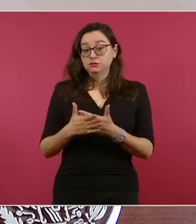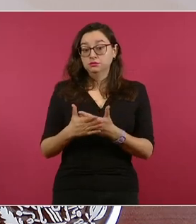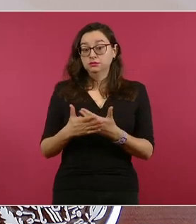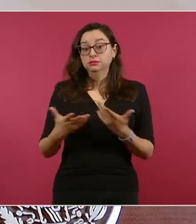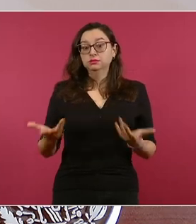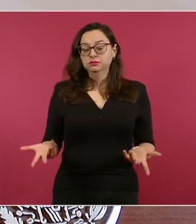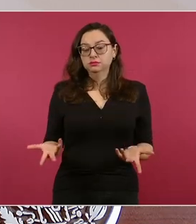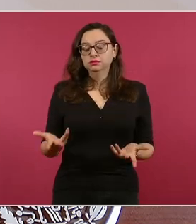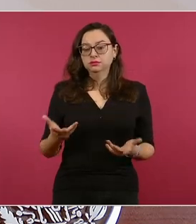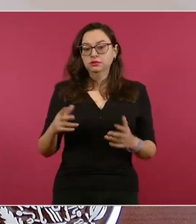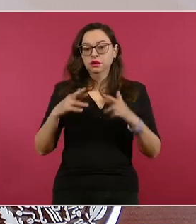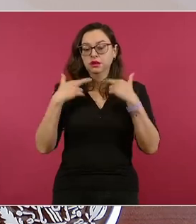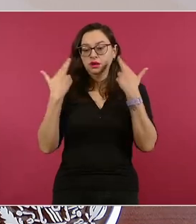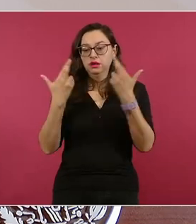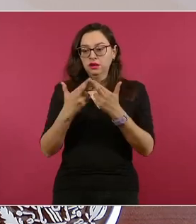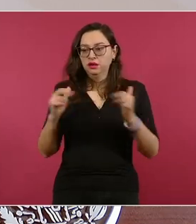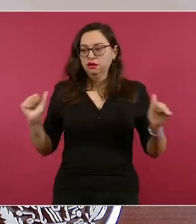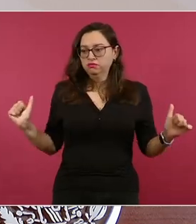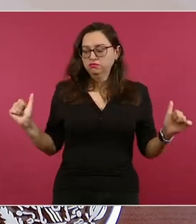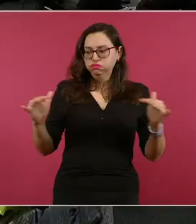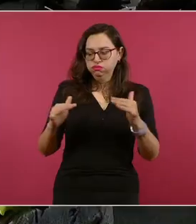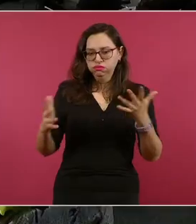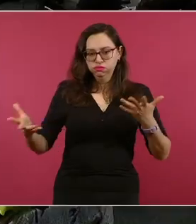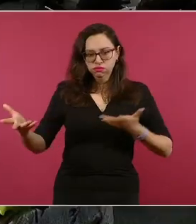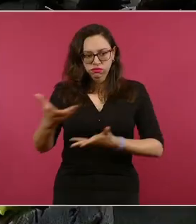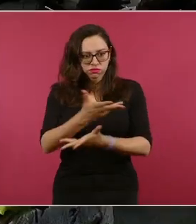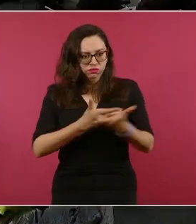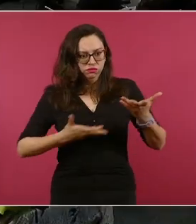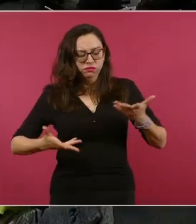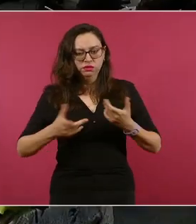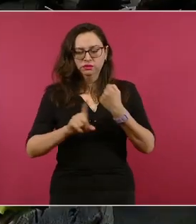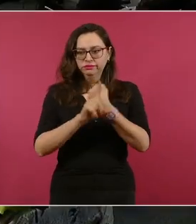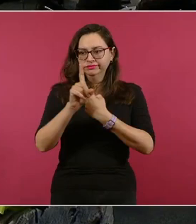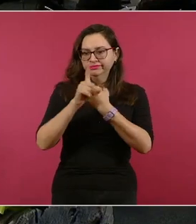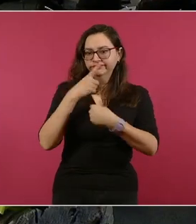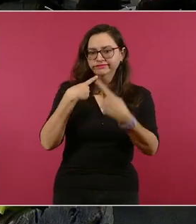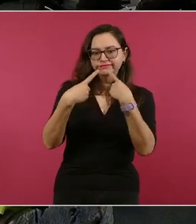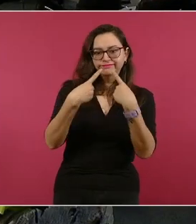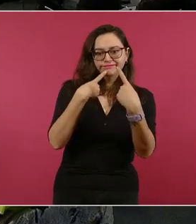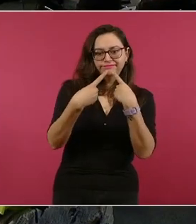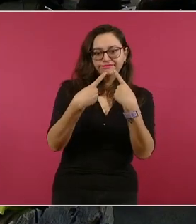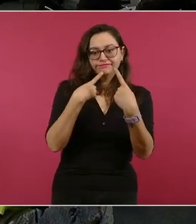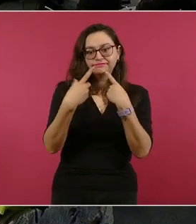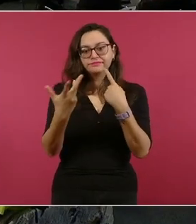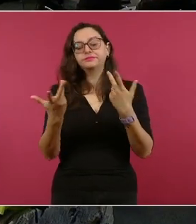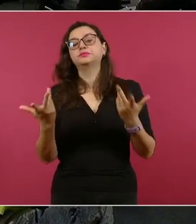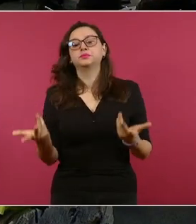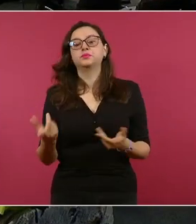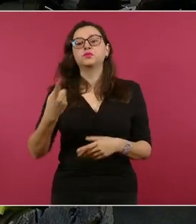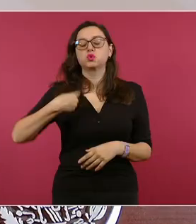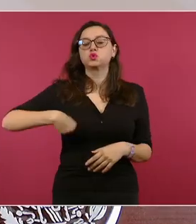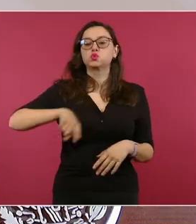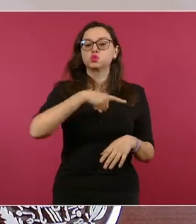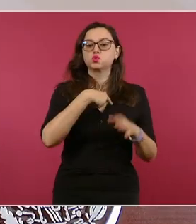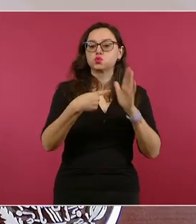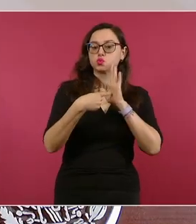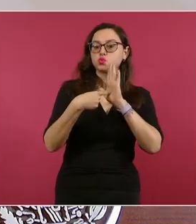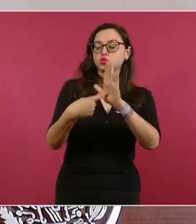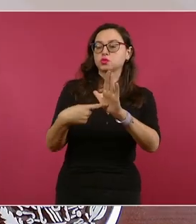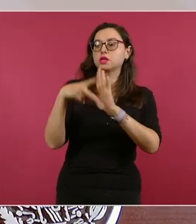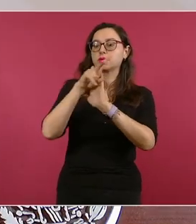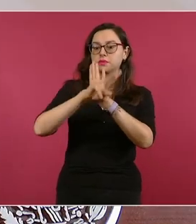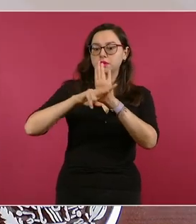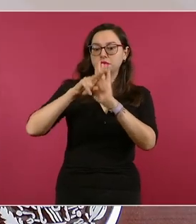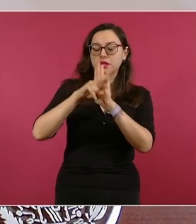sobre este tema. No necesariamente para tomar una resolución, pero por lo menos nosotros vamos a poder pasar el video, vamos a presentar las